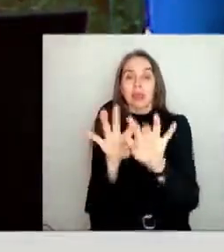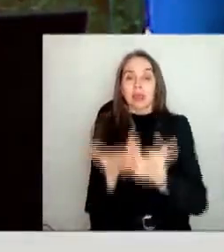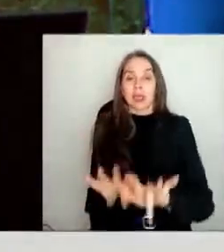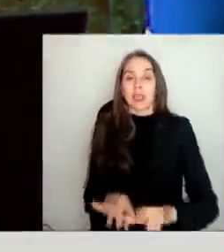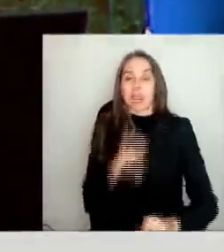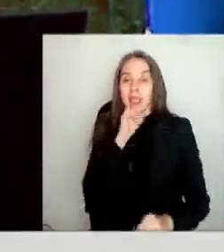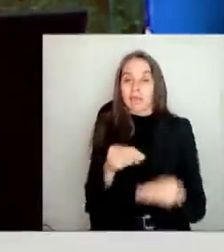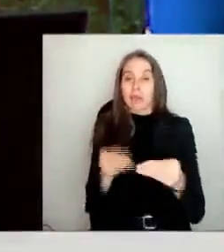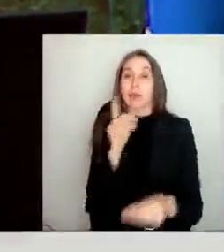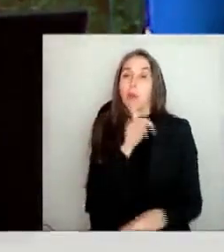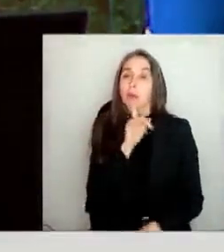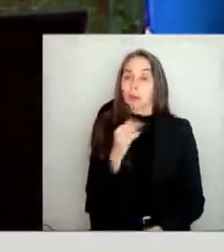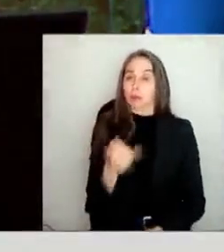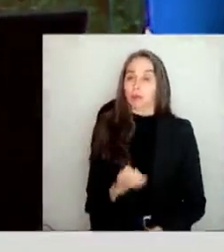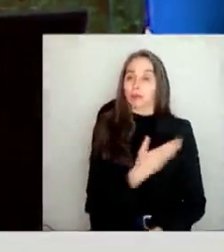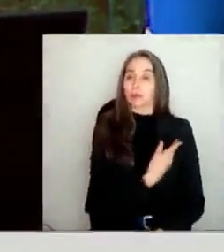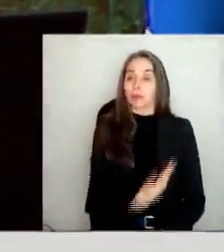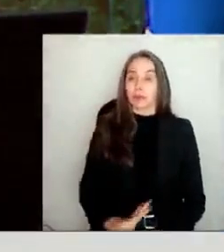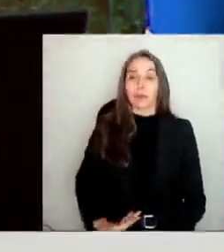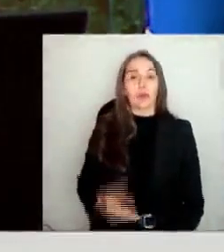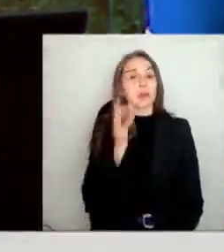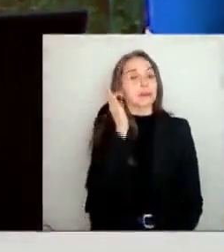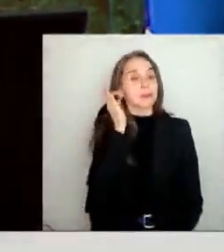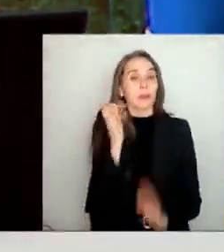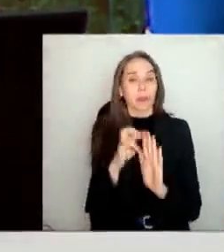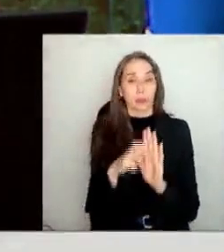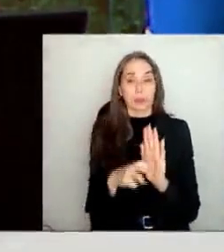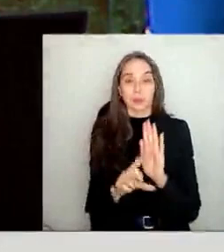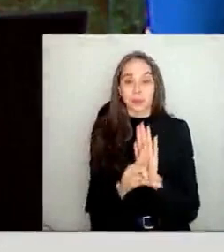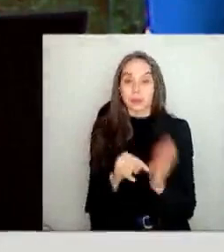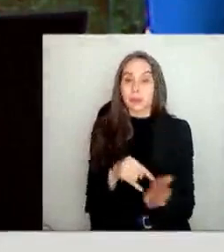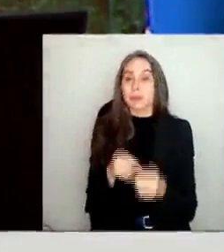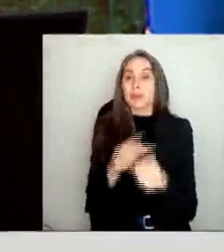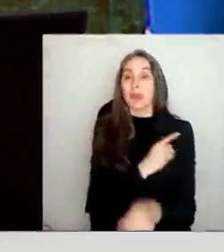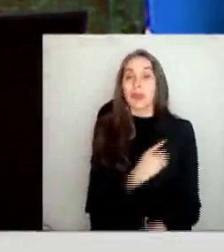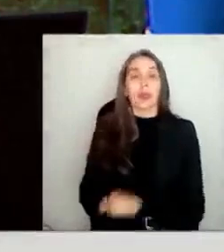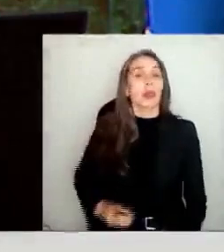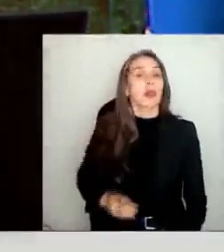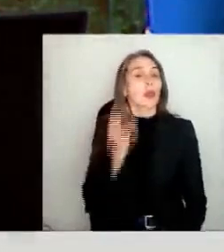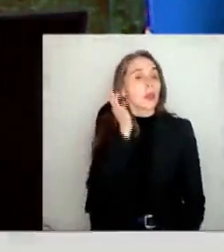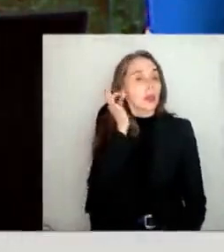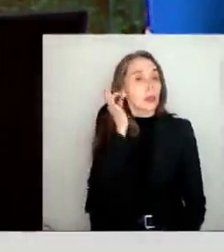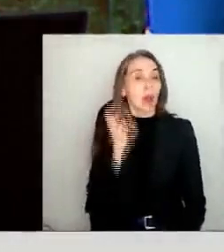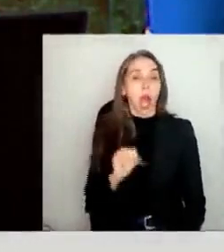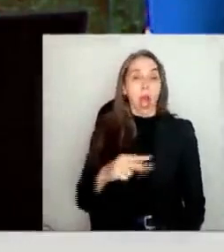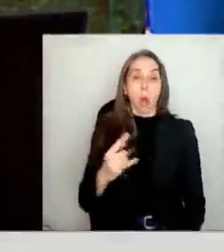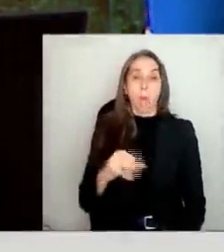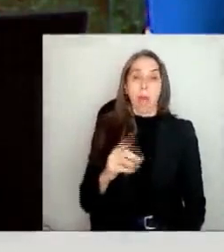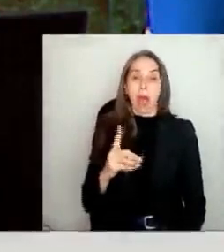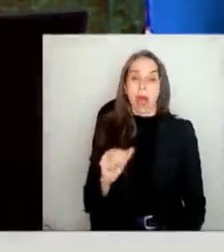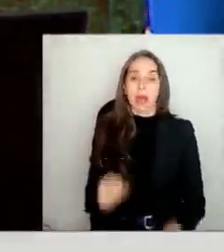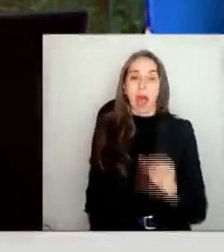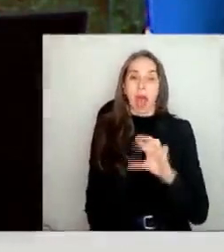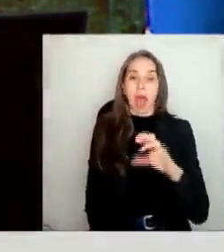finalmente presidenta un proyecto iniciado en moción de las diputadas señoras Ahumada Arce